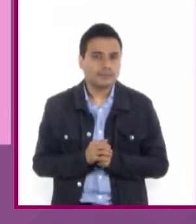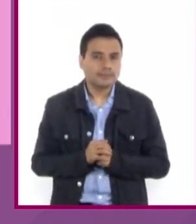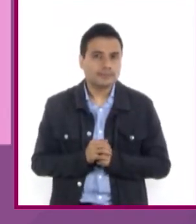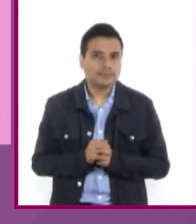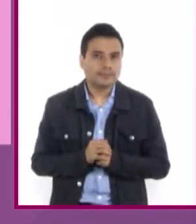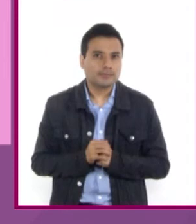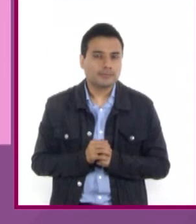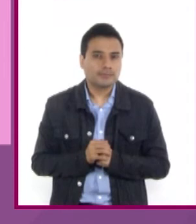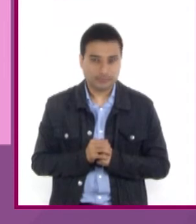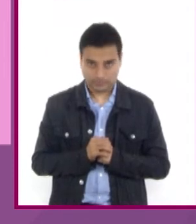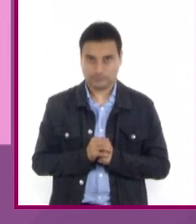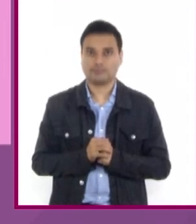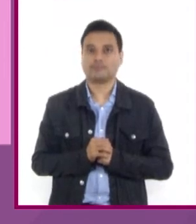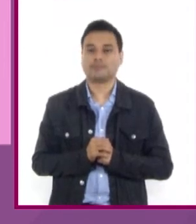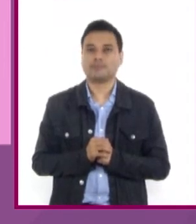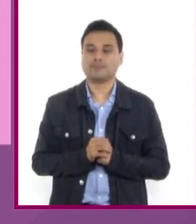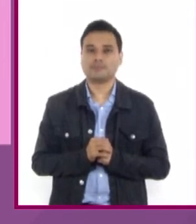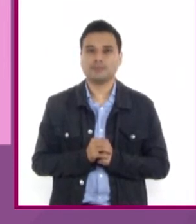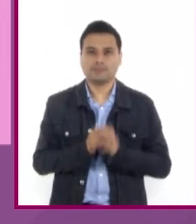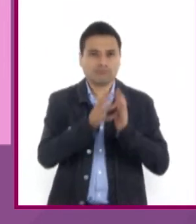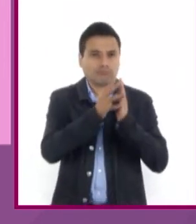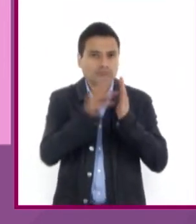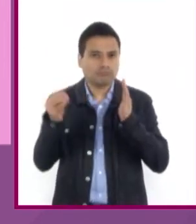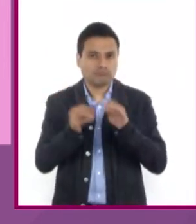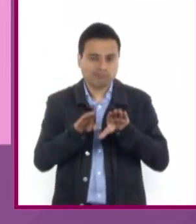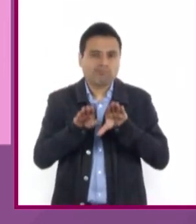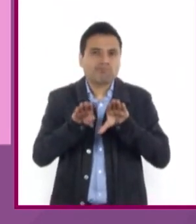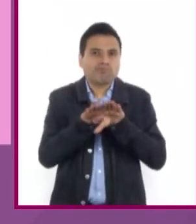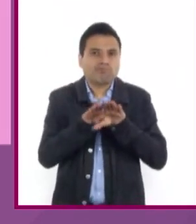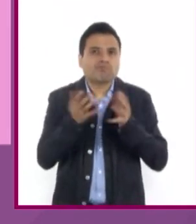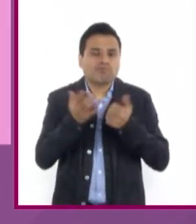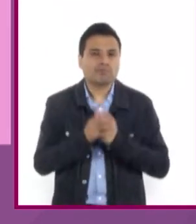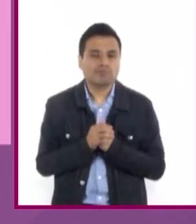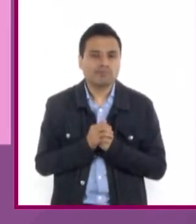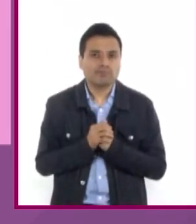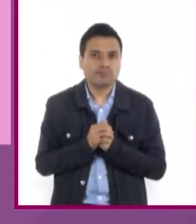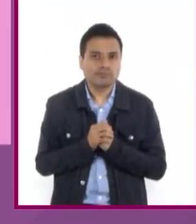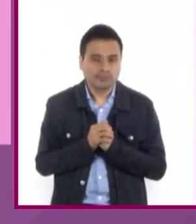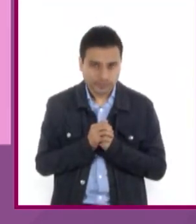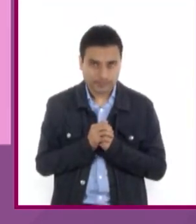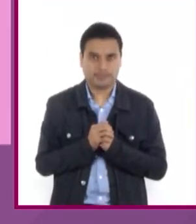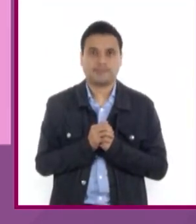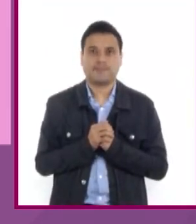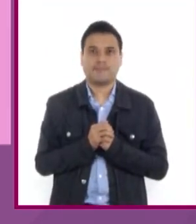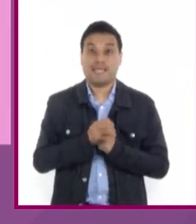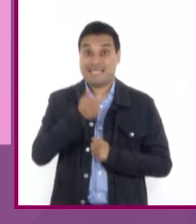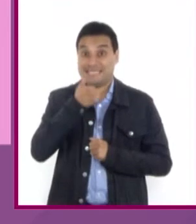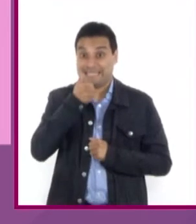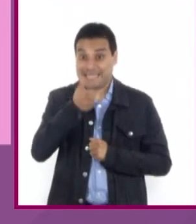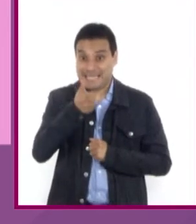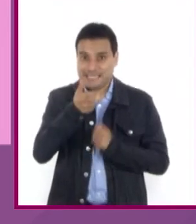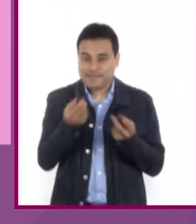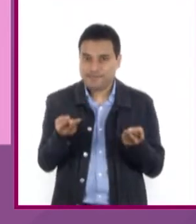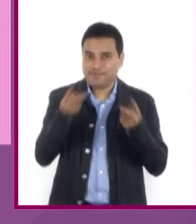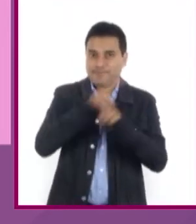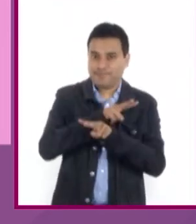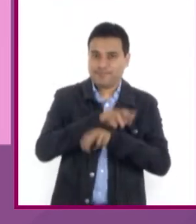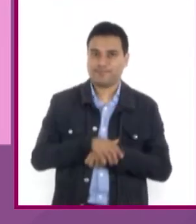tal forma que el factor que hace pasar de la figura 3 a la figura 1 es el recíproco de 6, es